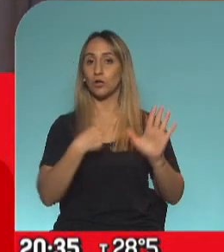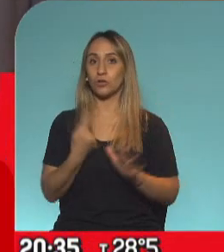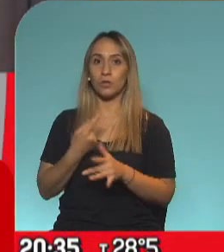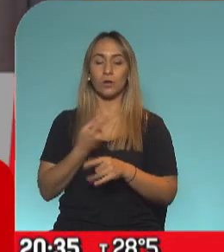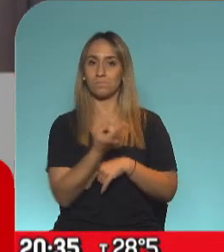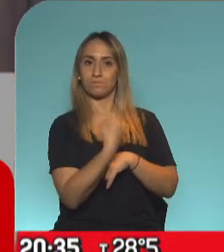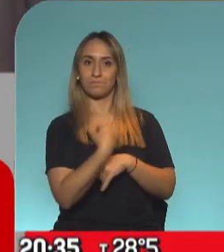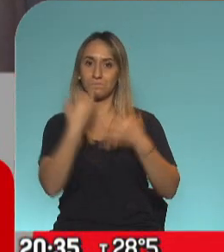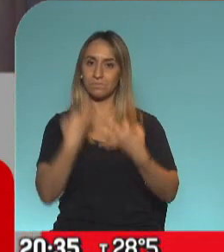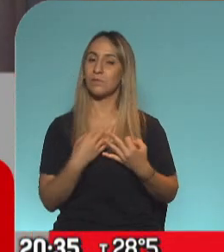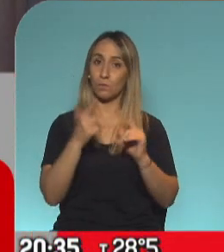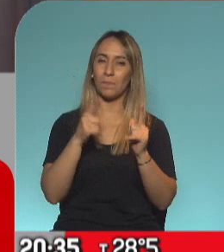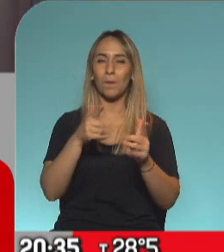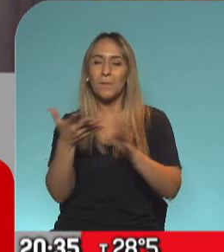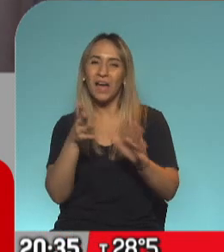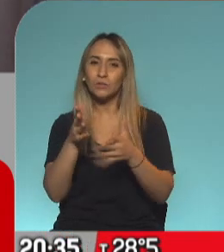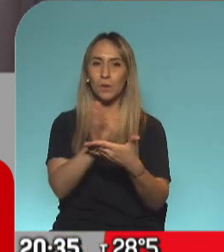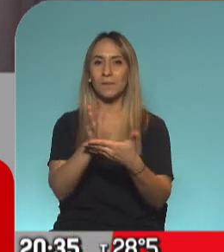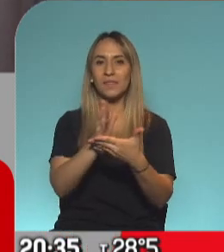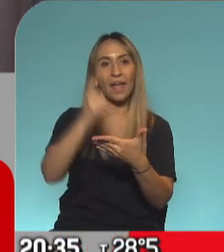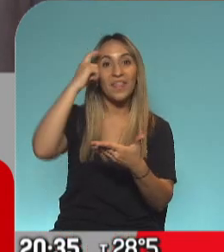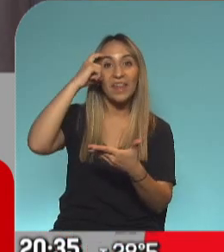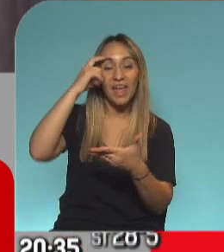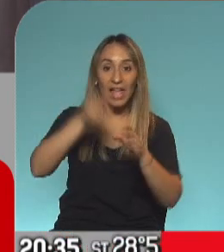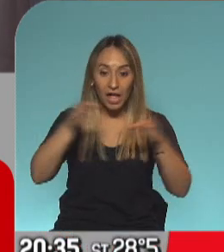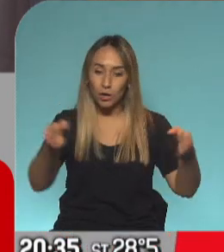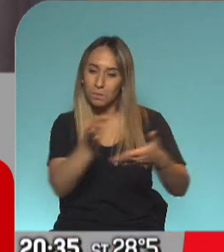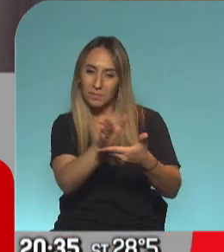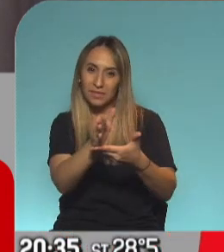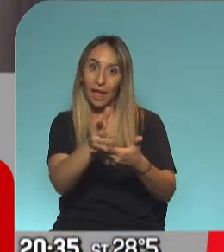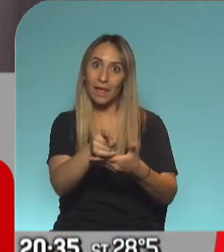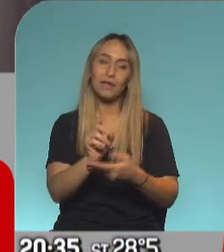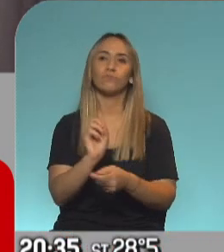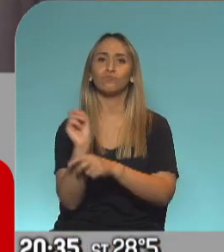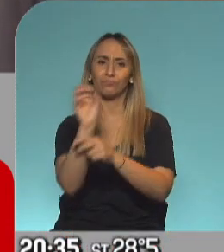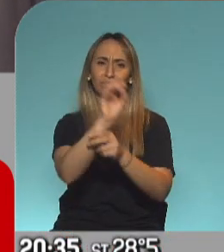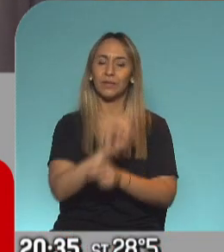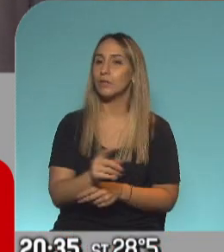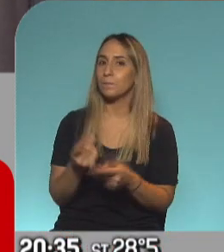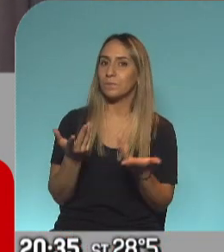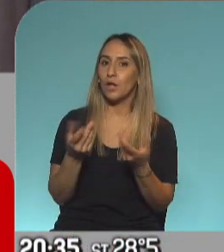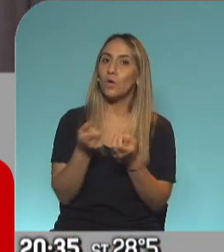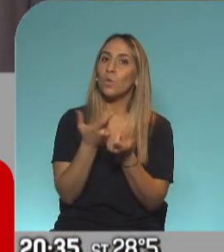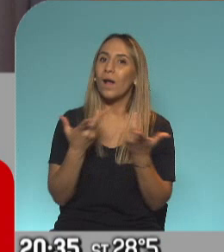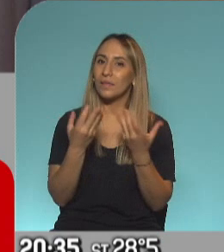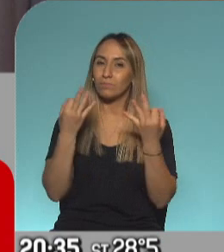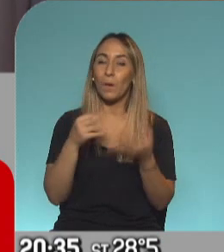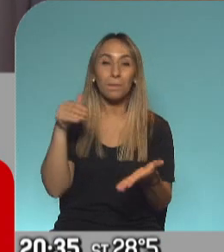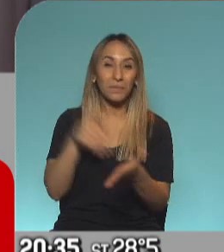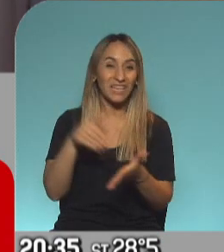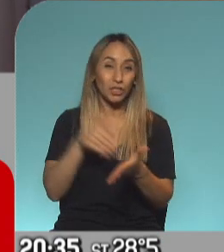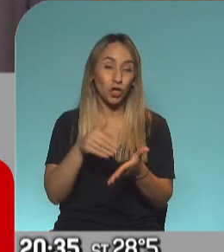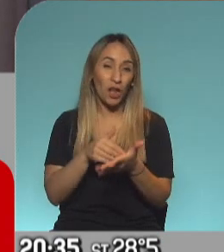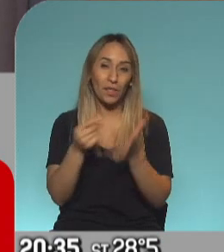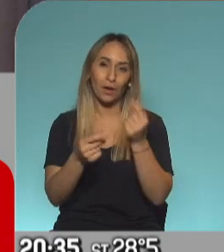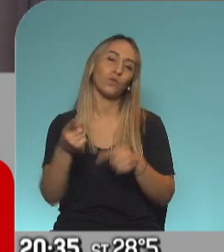preciso, pero va a ser mediados de enero. ¿Y esa entrega a mediados de enero constaría de millones de vacunas, por lo que saben ustedes? Deben saber ya,